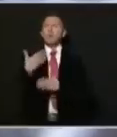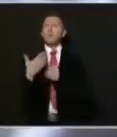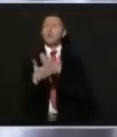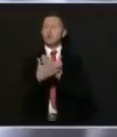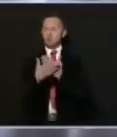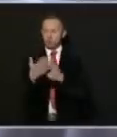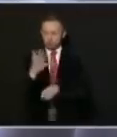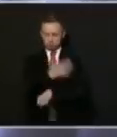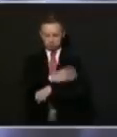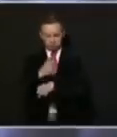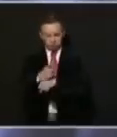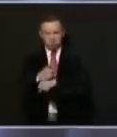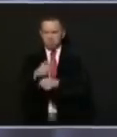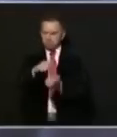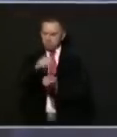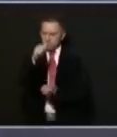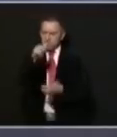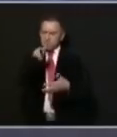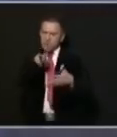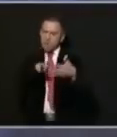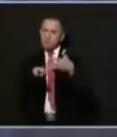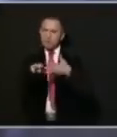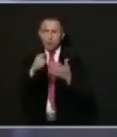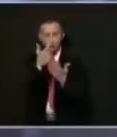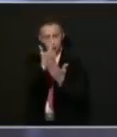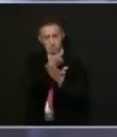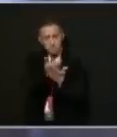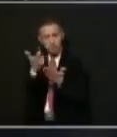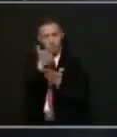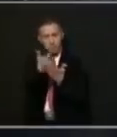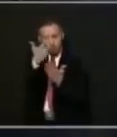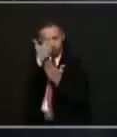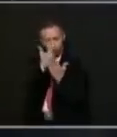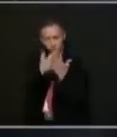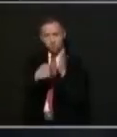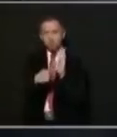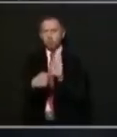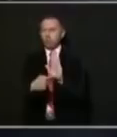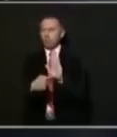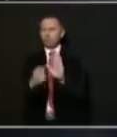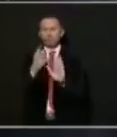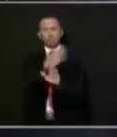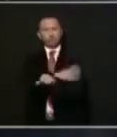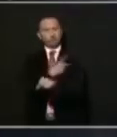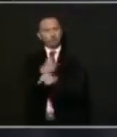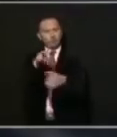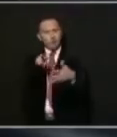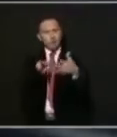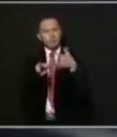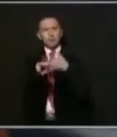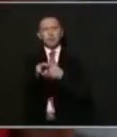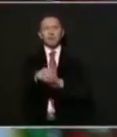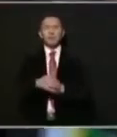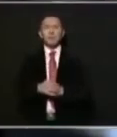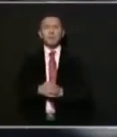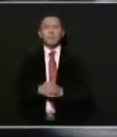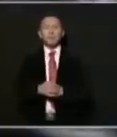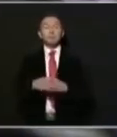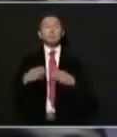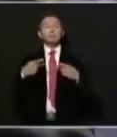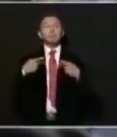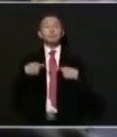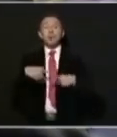transparentes la nómina. Todos los ciudadanos van a